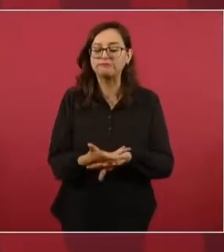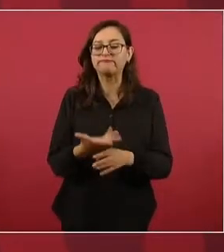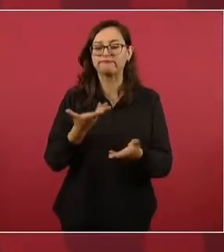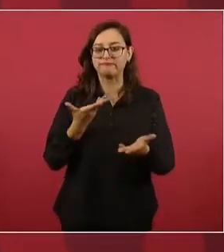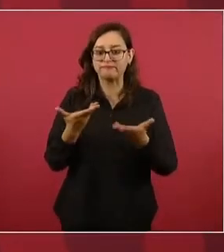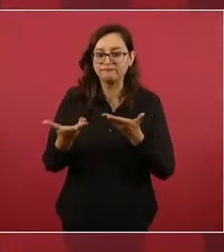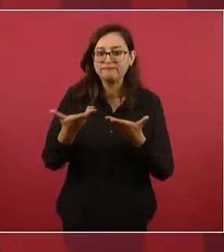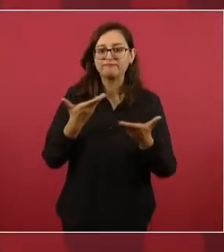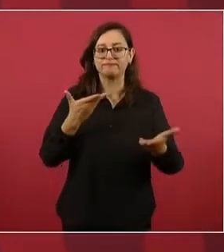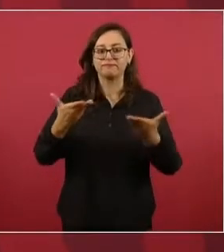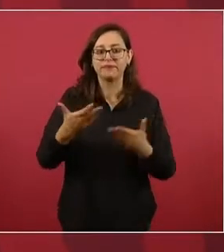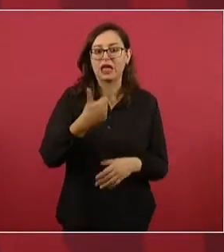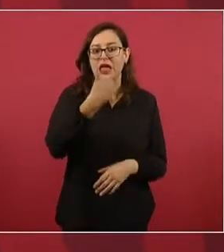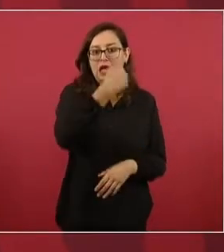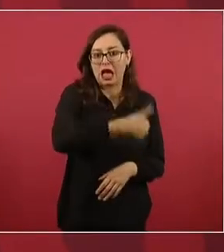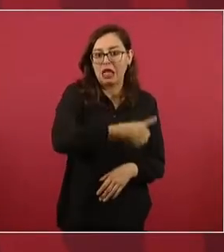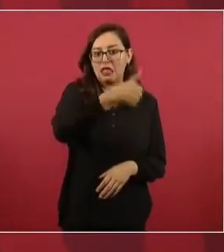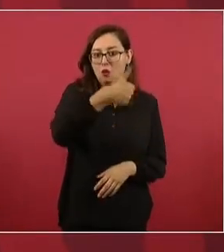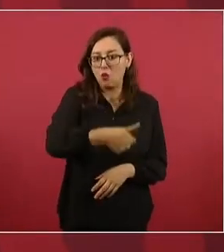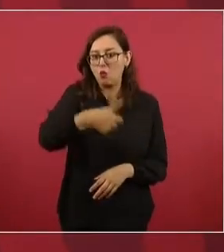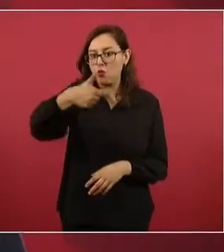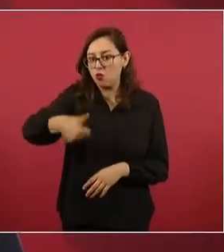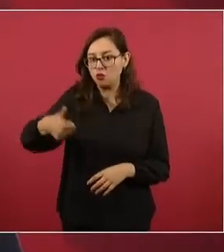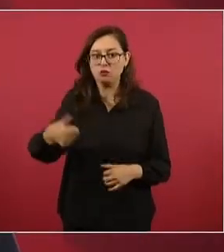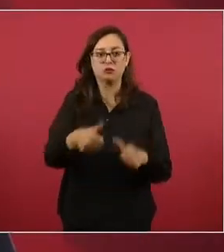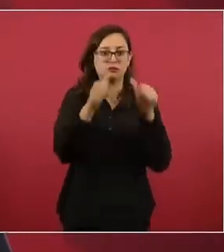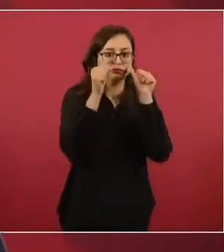tratando caso por caso.